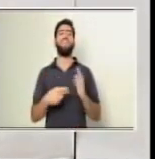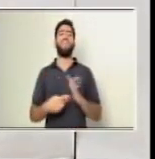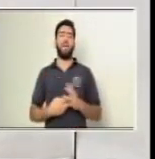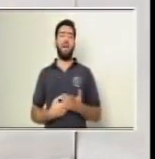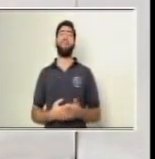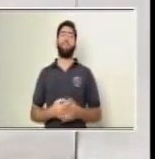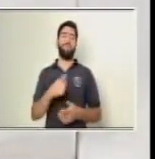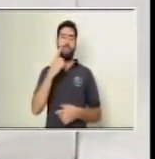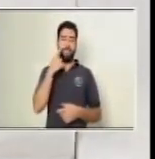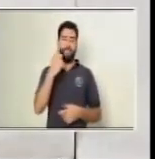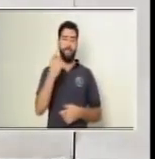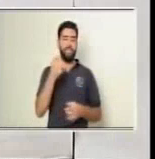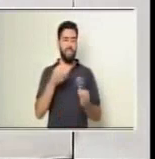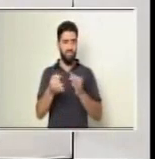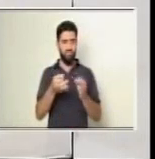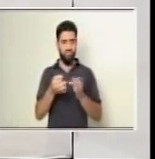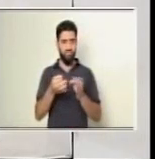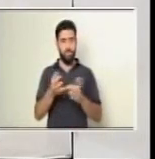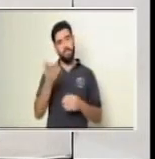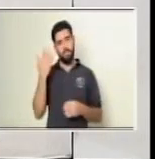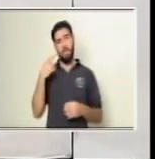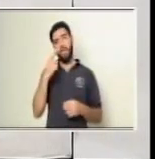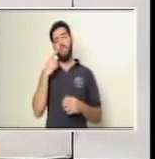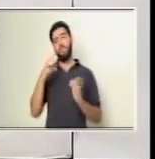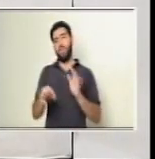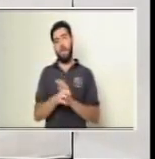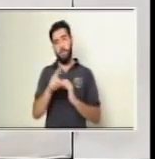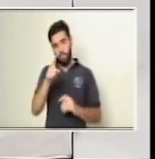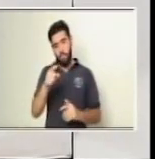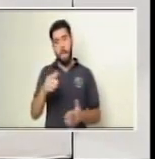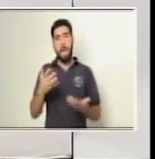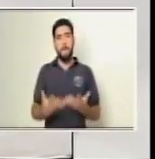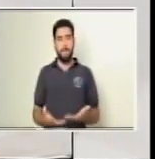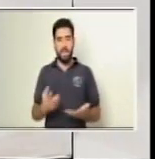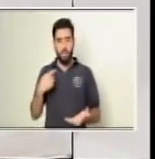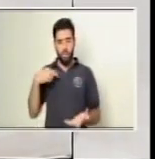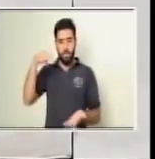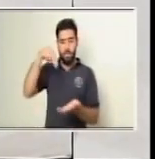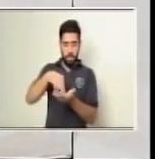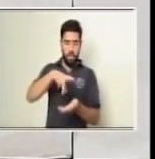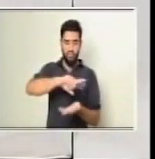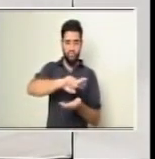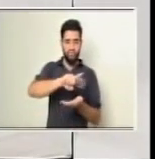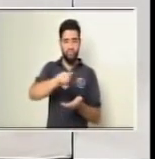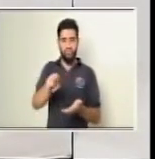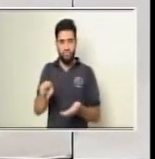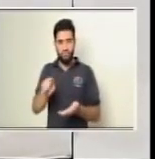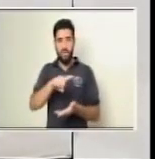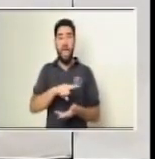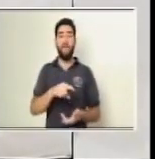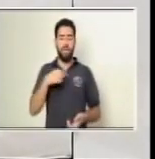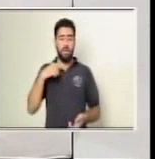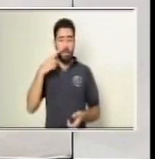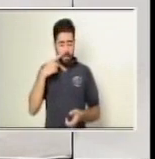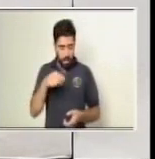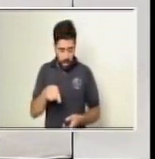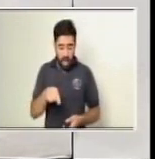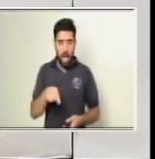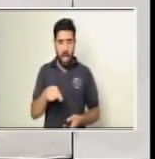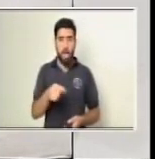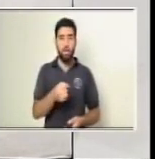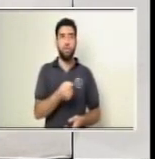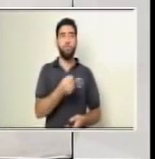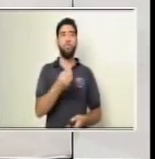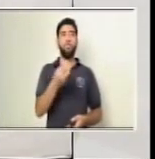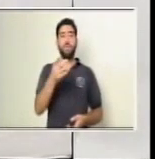al ejercicio de subirnos a una báscula y vamos a encontrar o vamos a recibir un